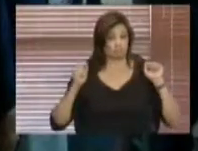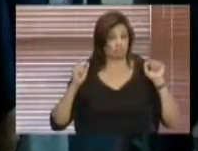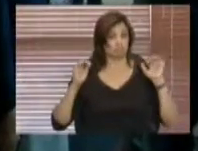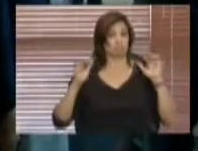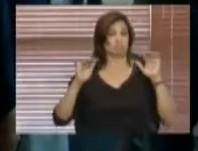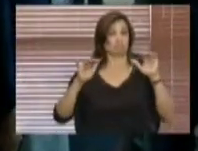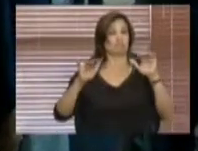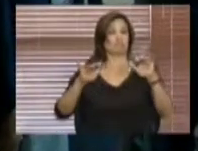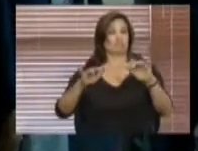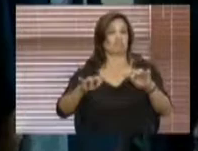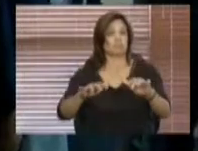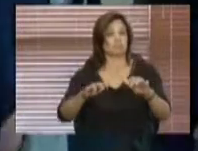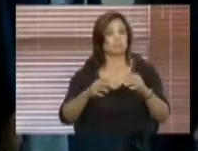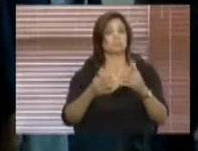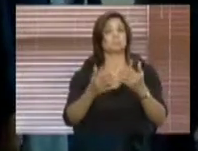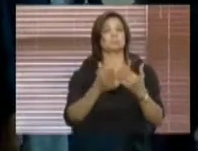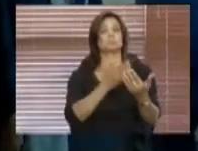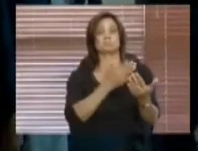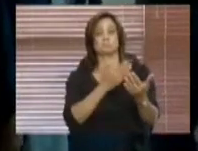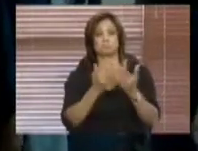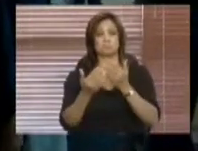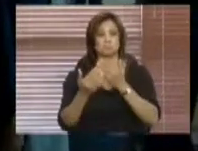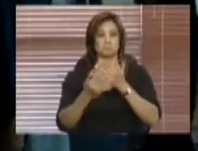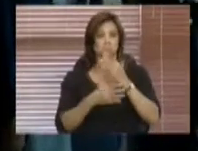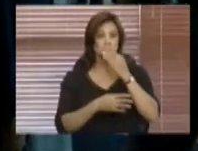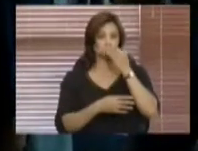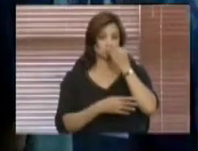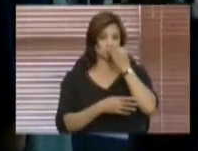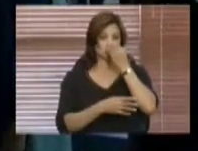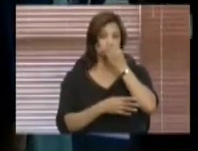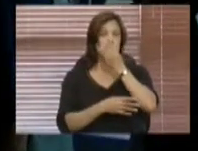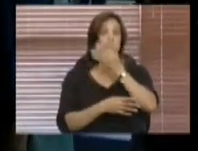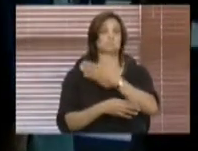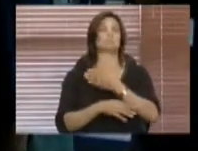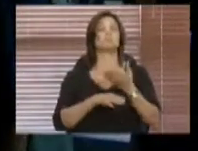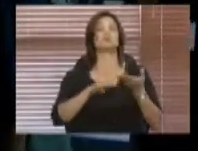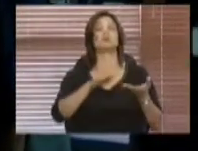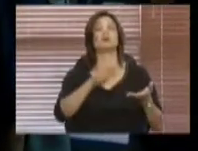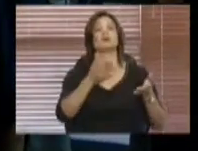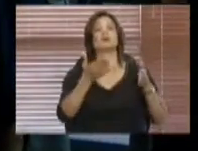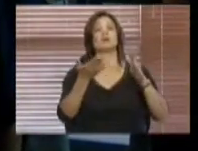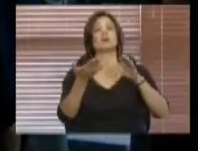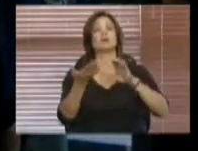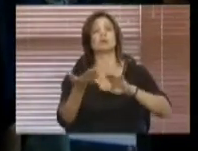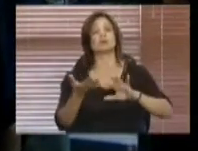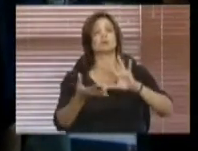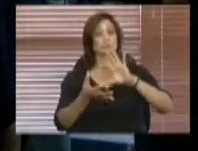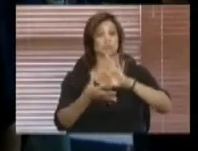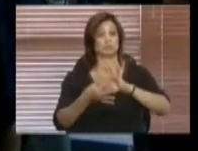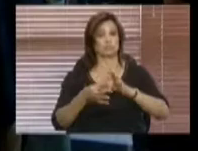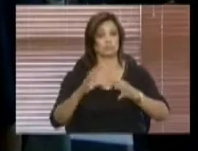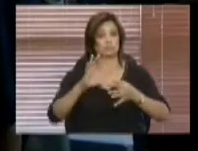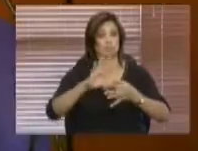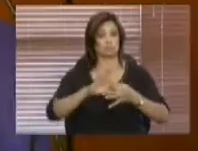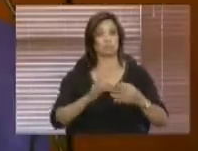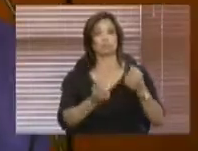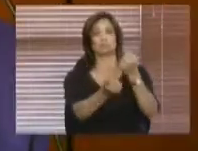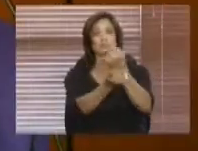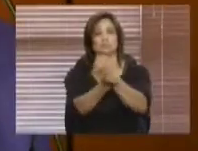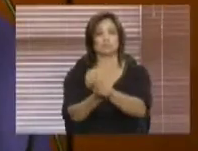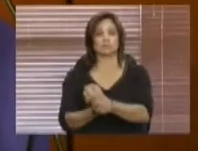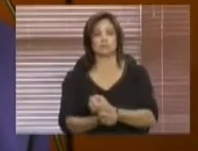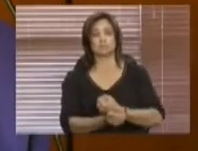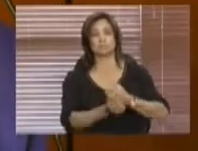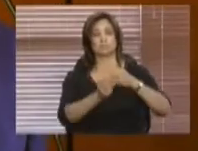se lanzó cuando en bélico reto de muerte sus cadenas